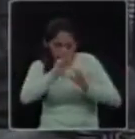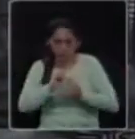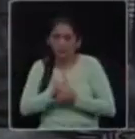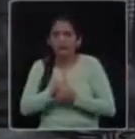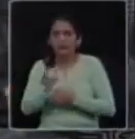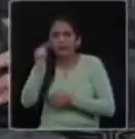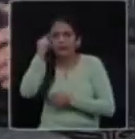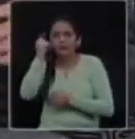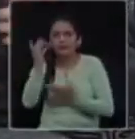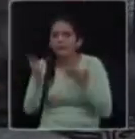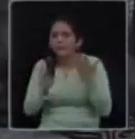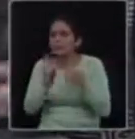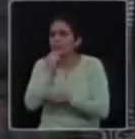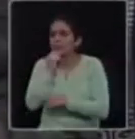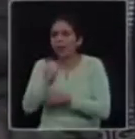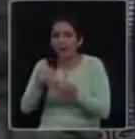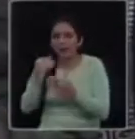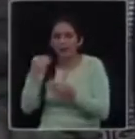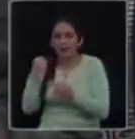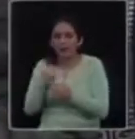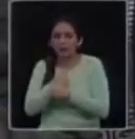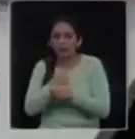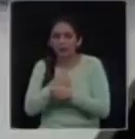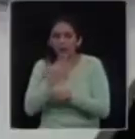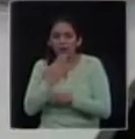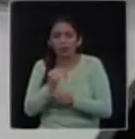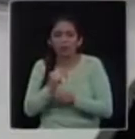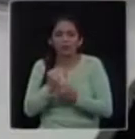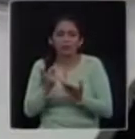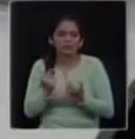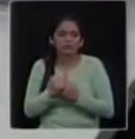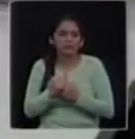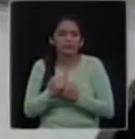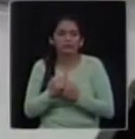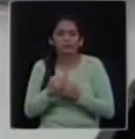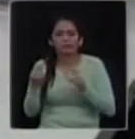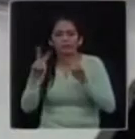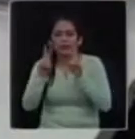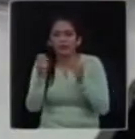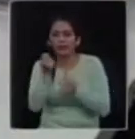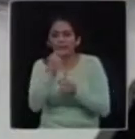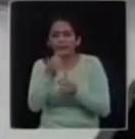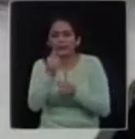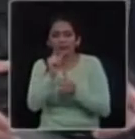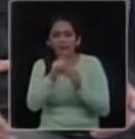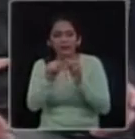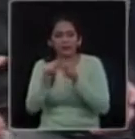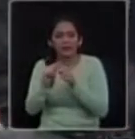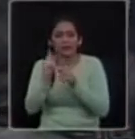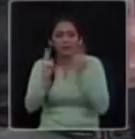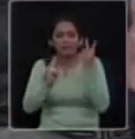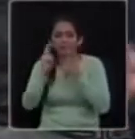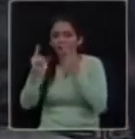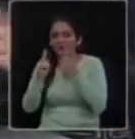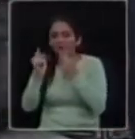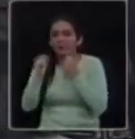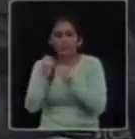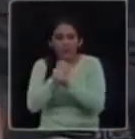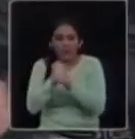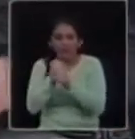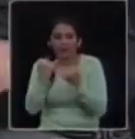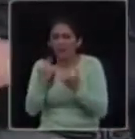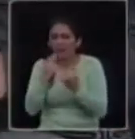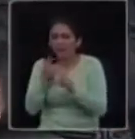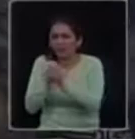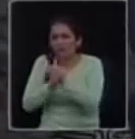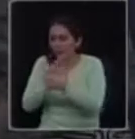trabajo, bueno, estuve años trabajando como visitador médico, y esto empezó a producir mucho más que la visita. Dije, no, mi propio